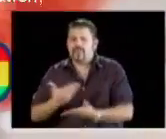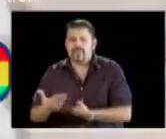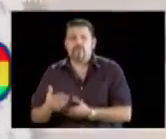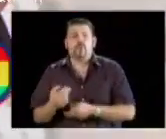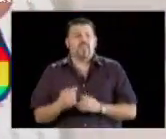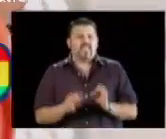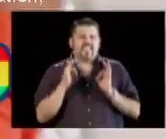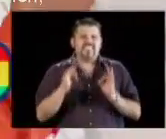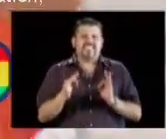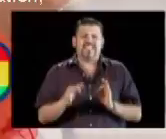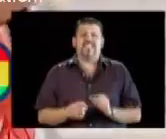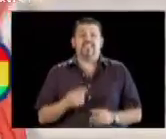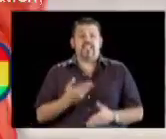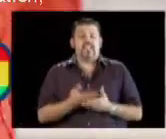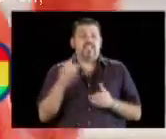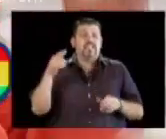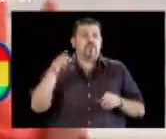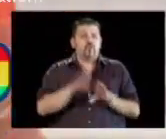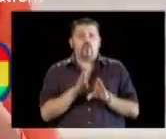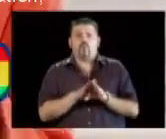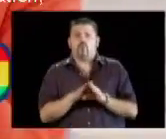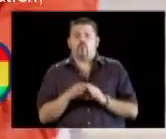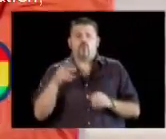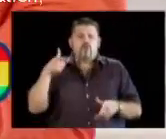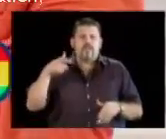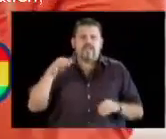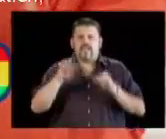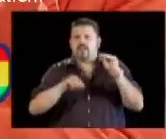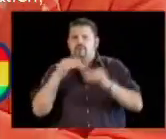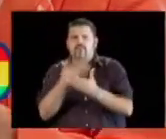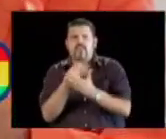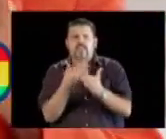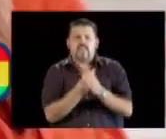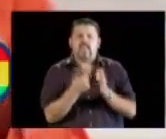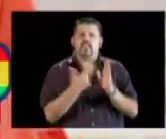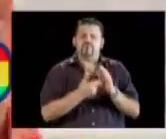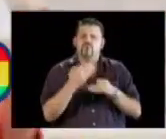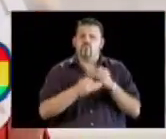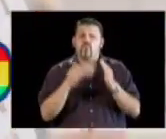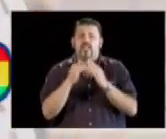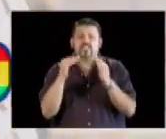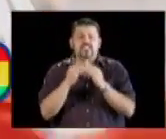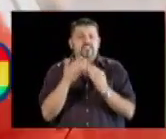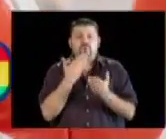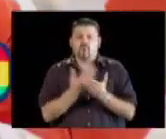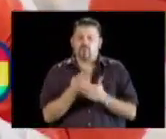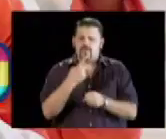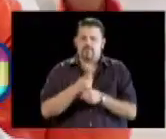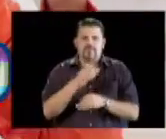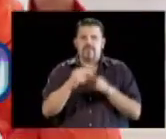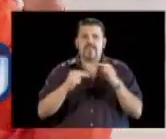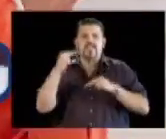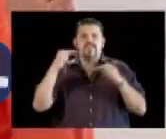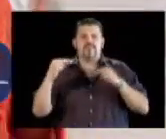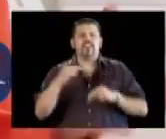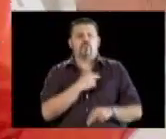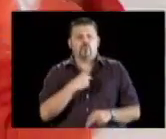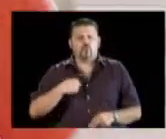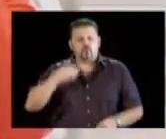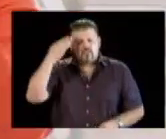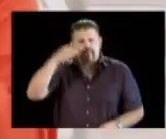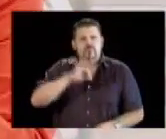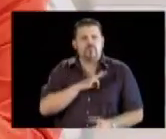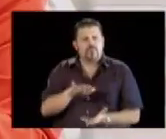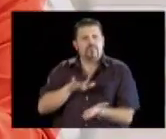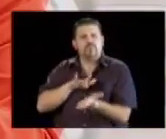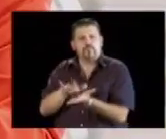educación, instalaciones de primer nivel a todos estos niños, sabemos que a partir de ello vamos a poder apoyarles para